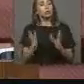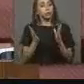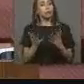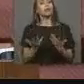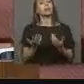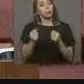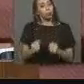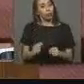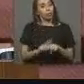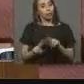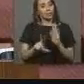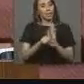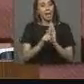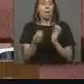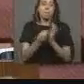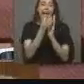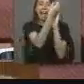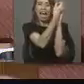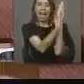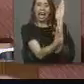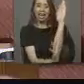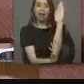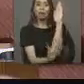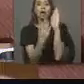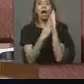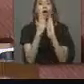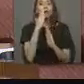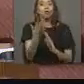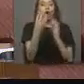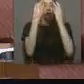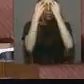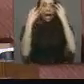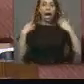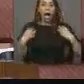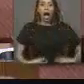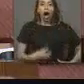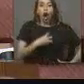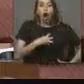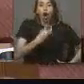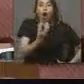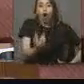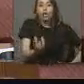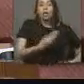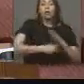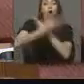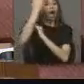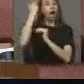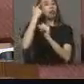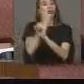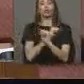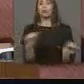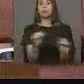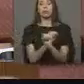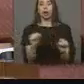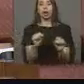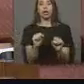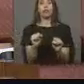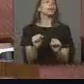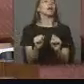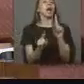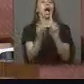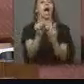legislar más ampliamente en materia de donación de órganos hace años atrás habría sido impensable e incluso contraria a